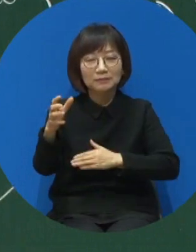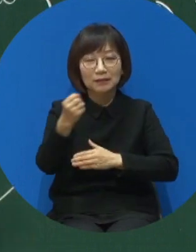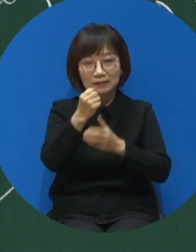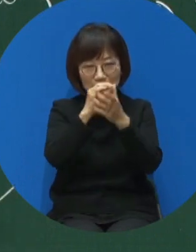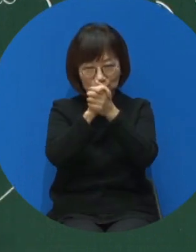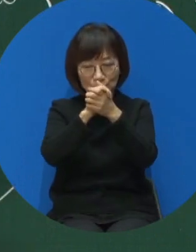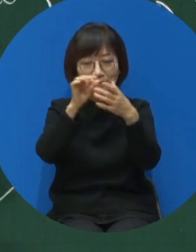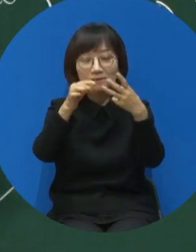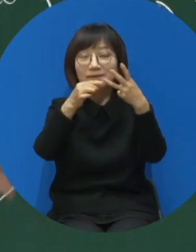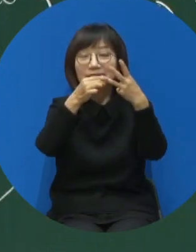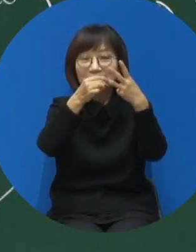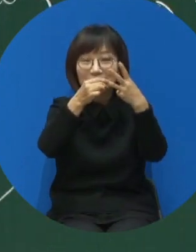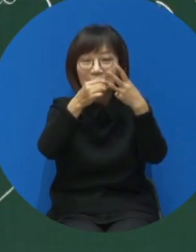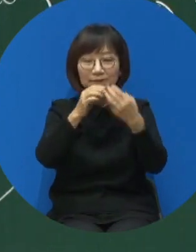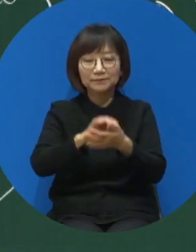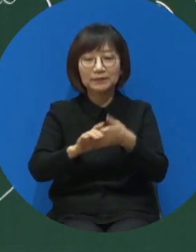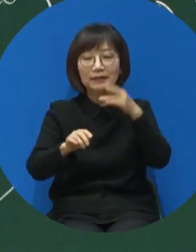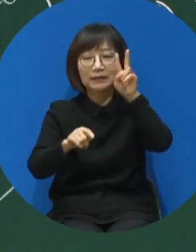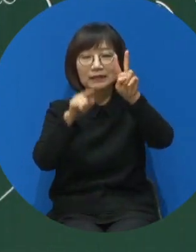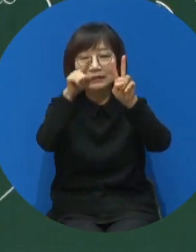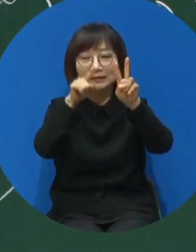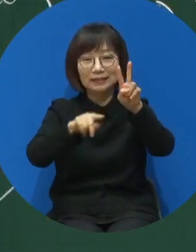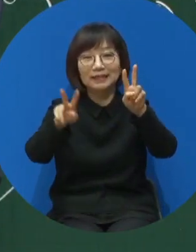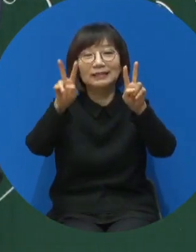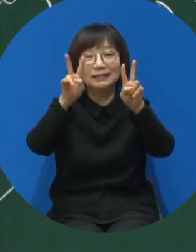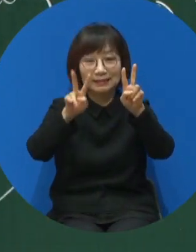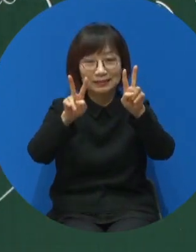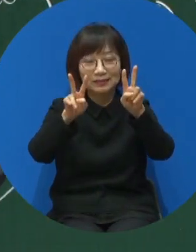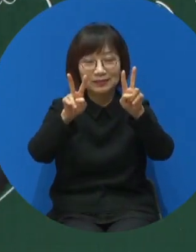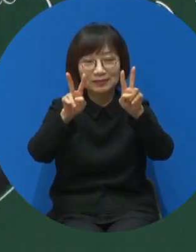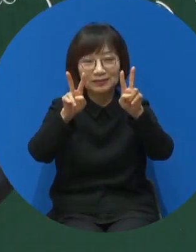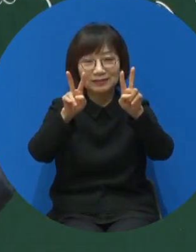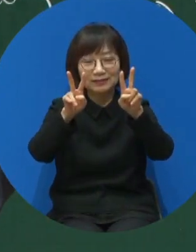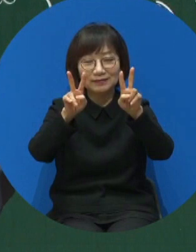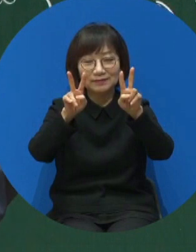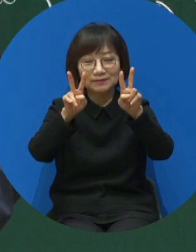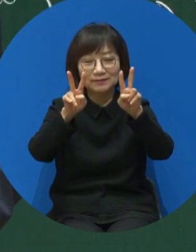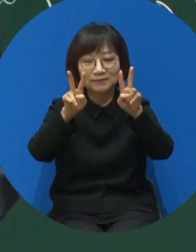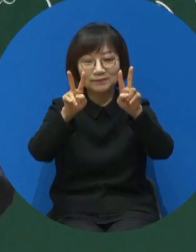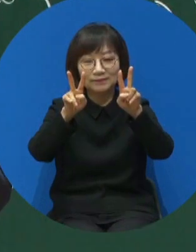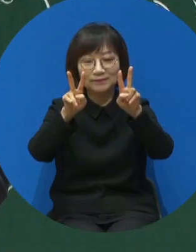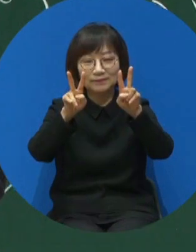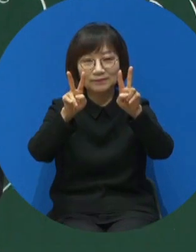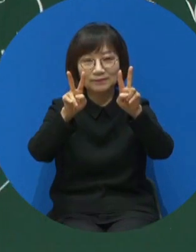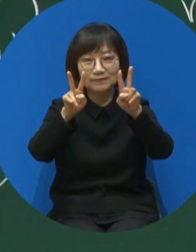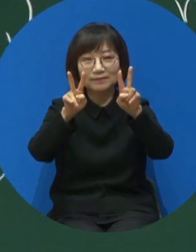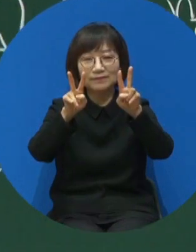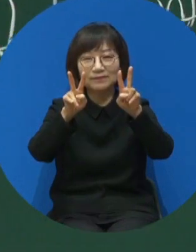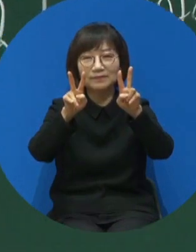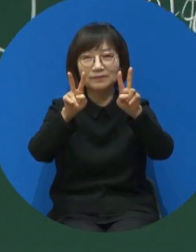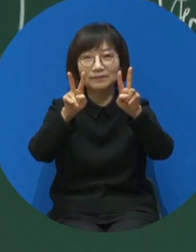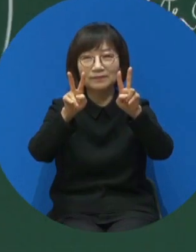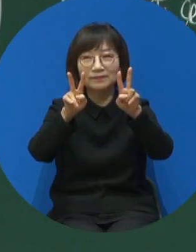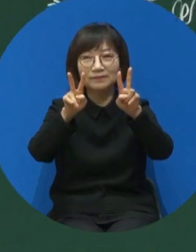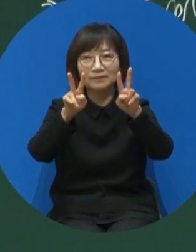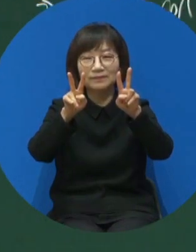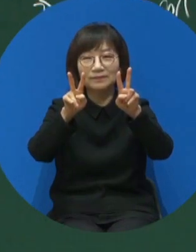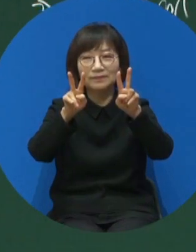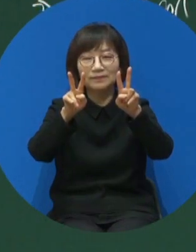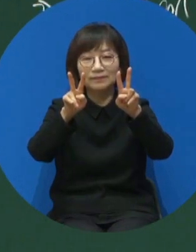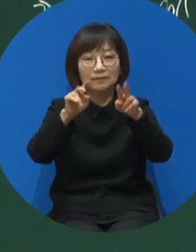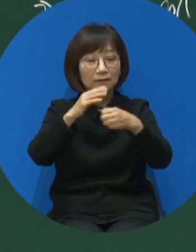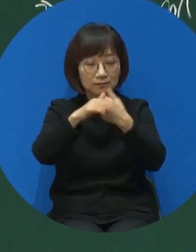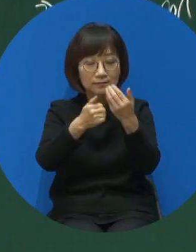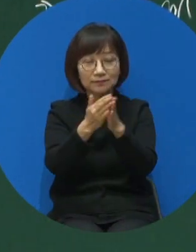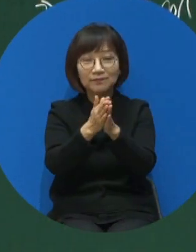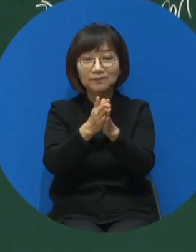72 en el versículo 2 dice esto y llegue el versículo 28 ambos vean